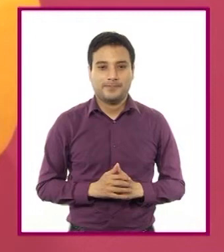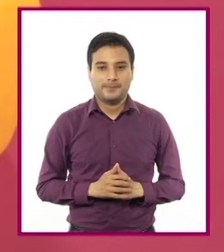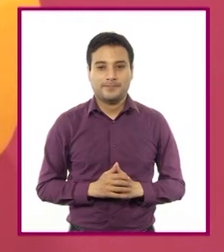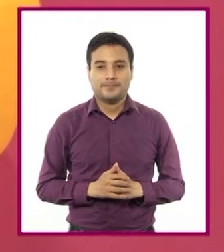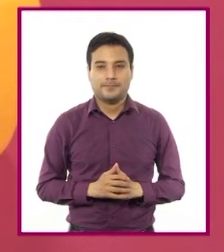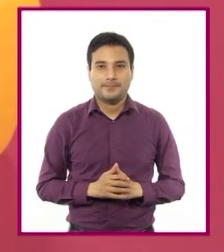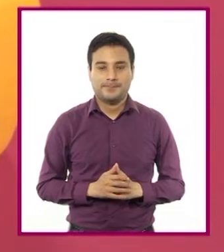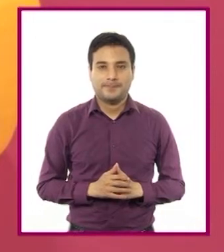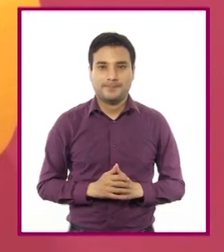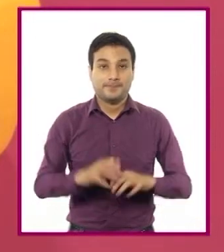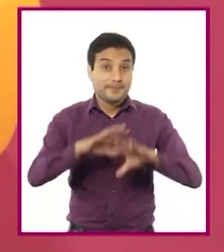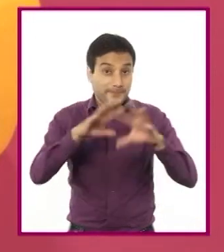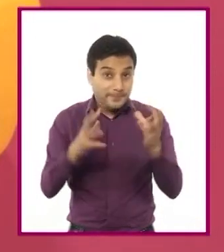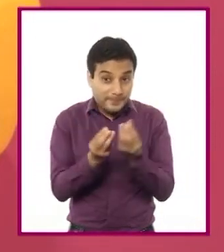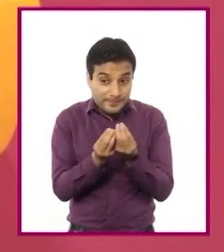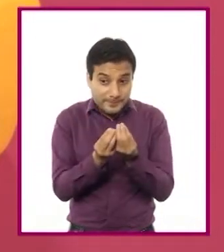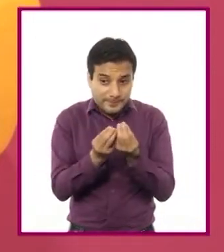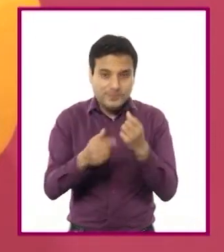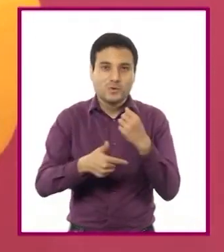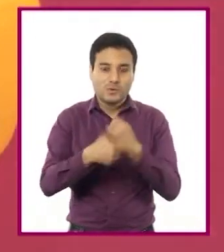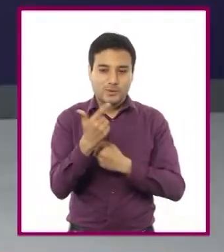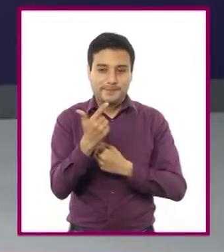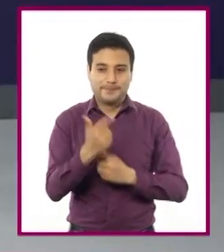Los sumo y son 12.